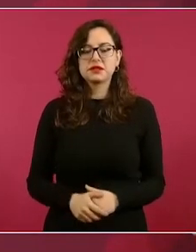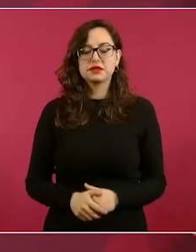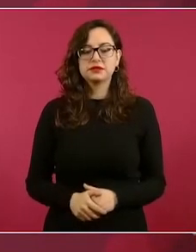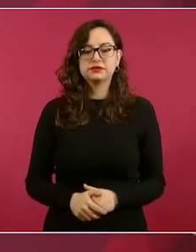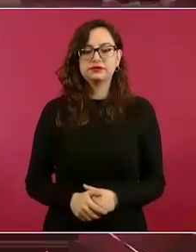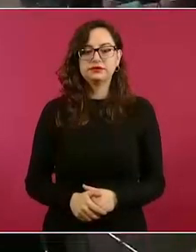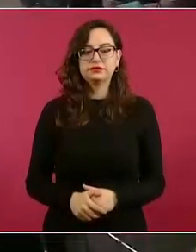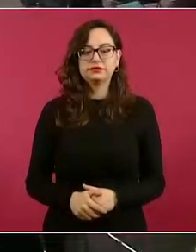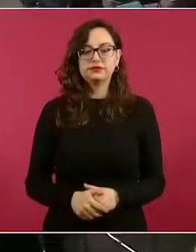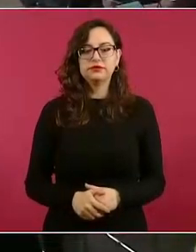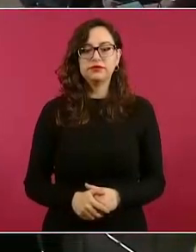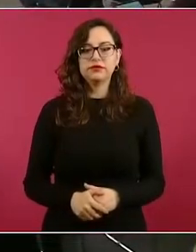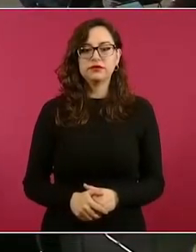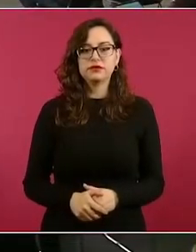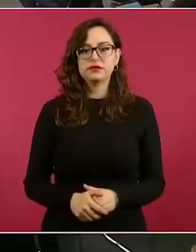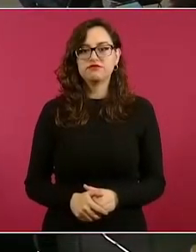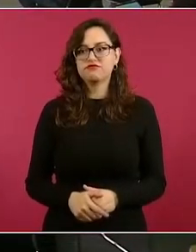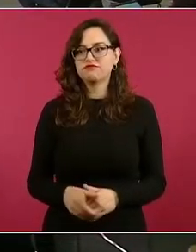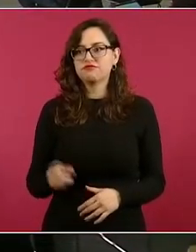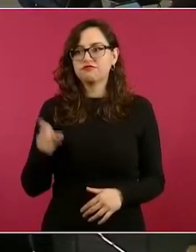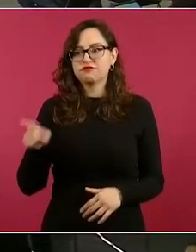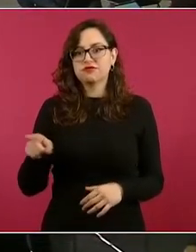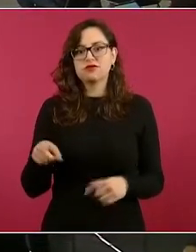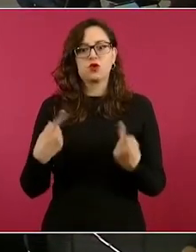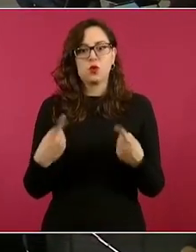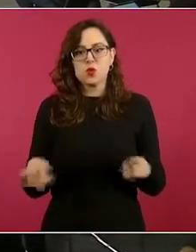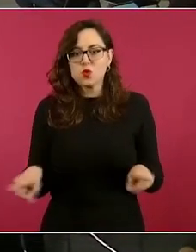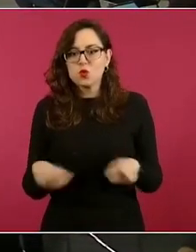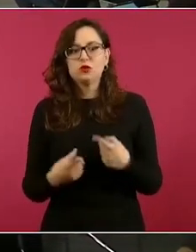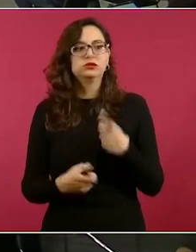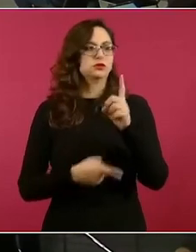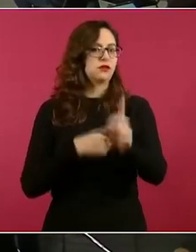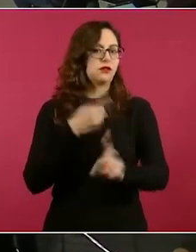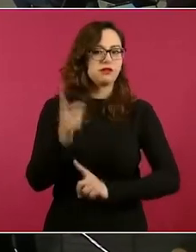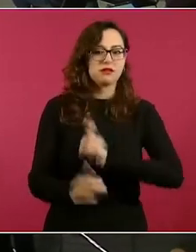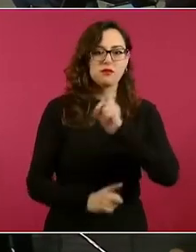desde luego en la música, en el deporte,